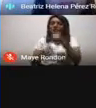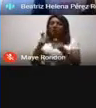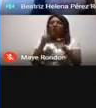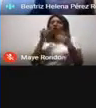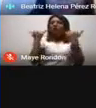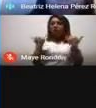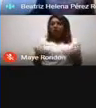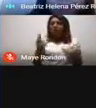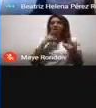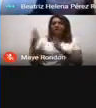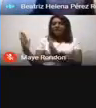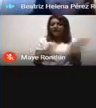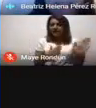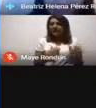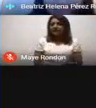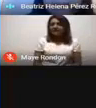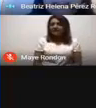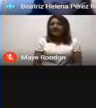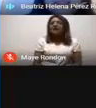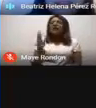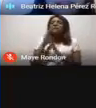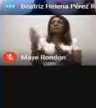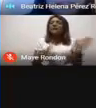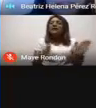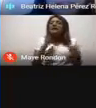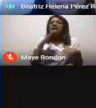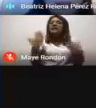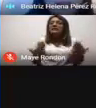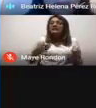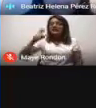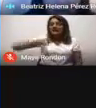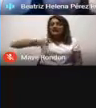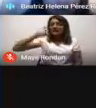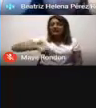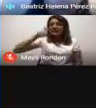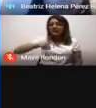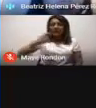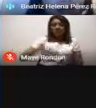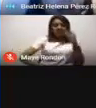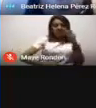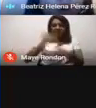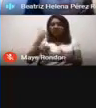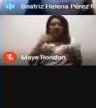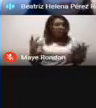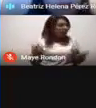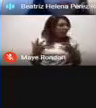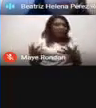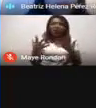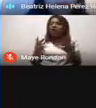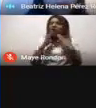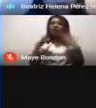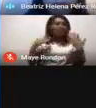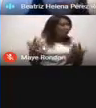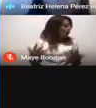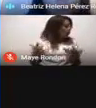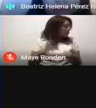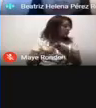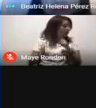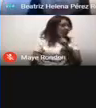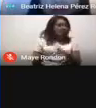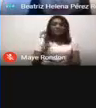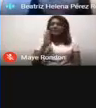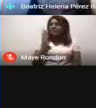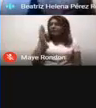de planificación, de decir, necesito empezar a encontrar cómo voy a definir mi